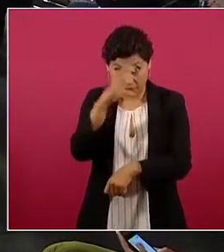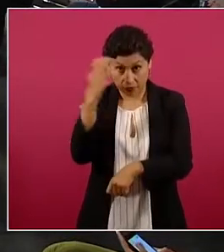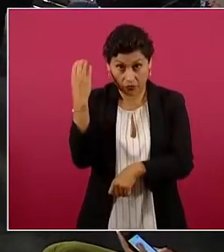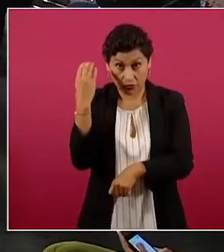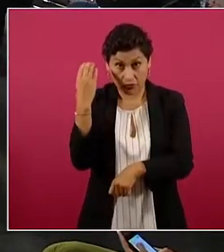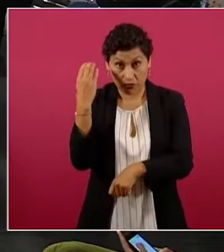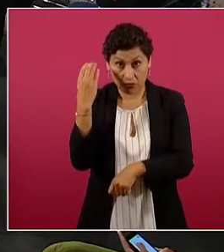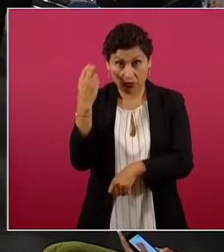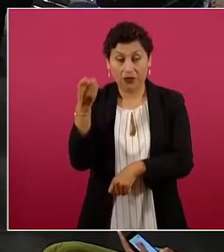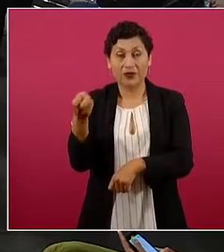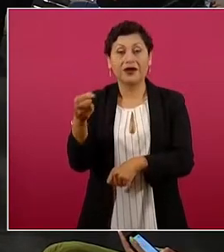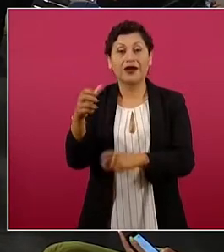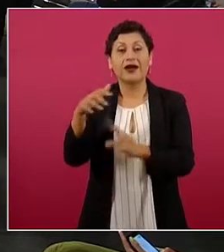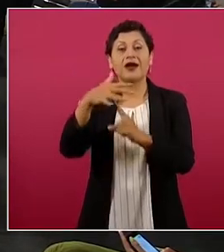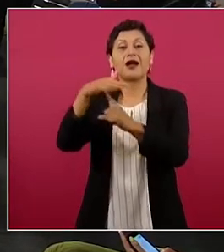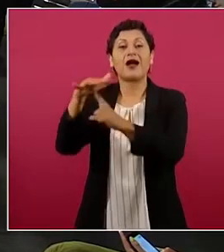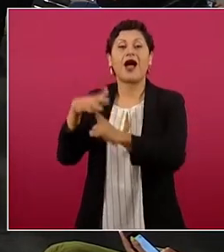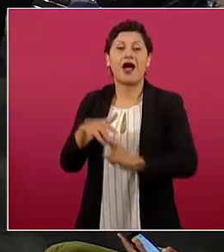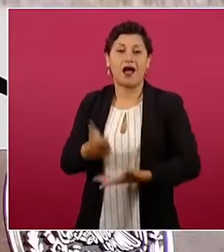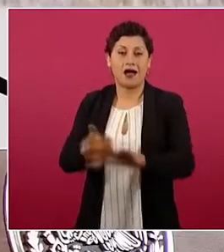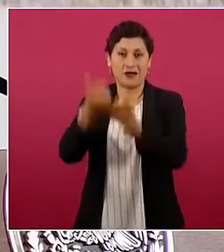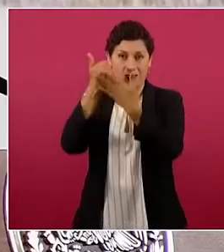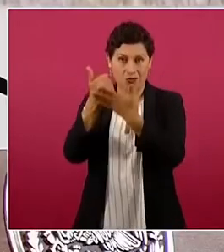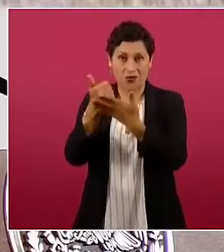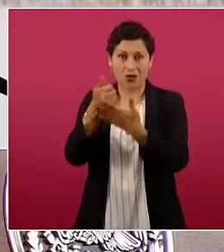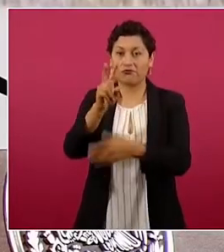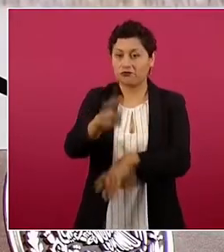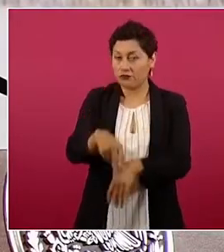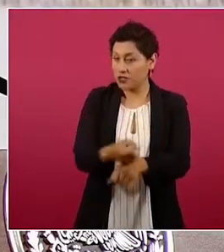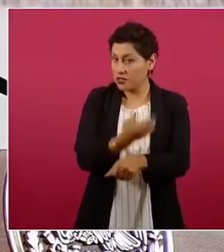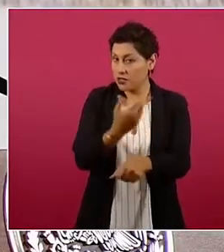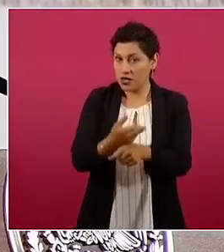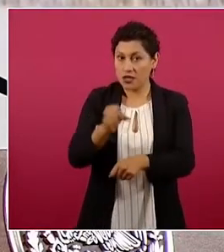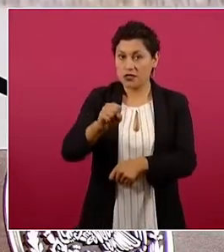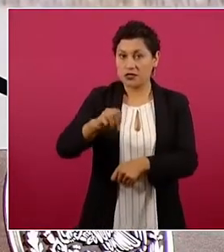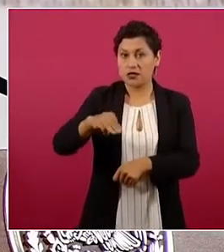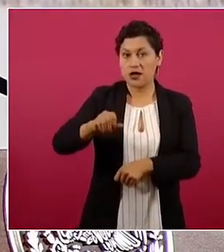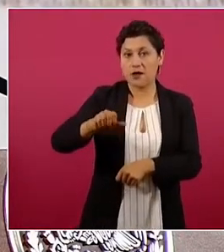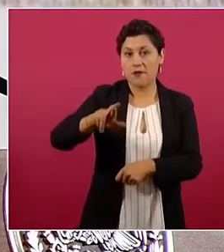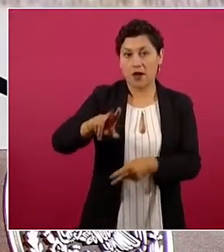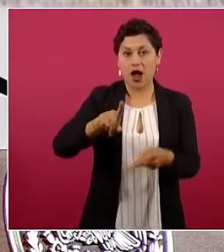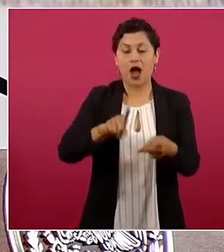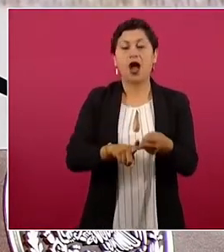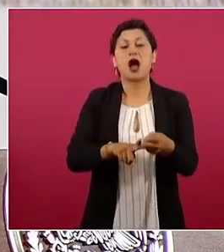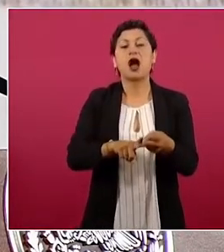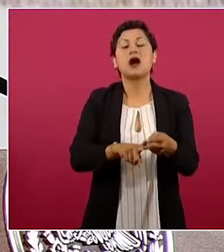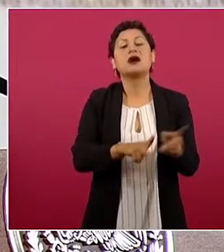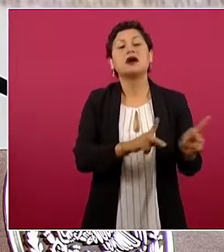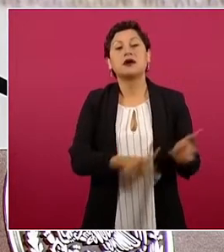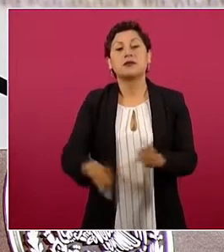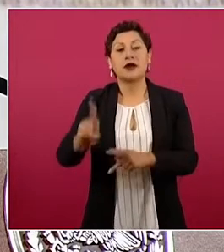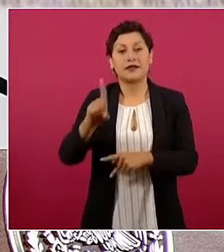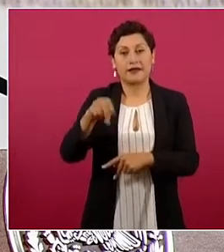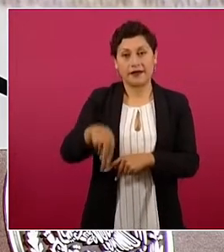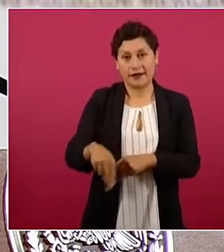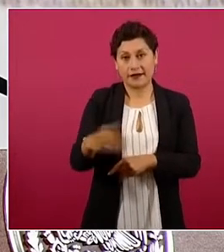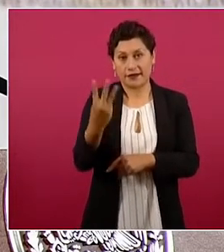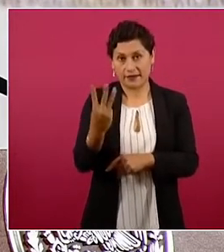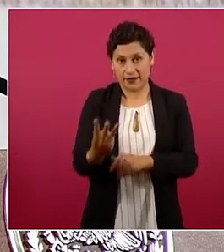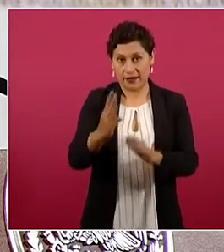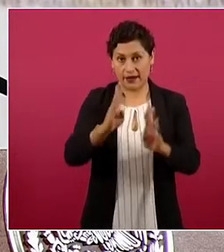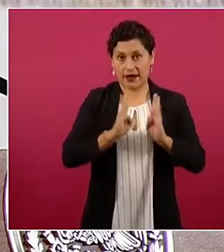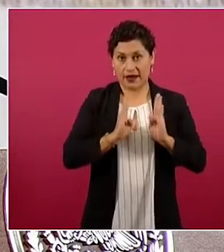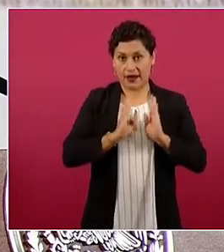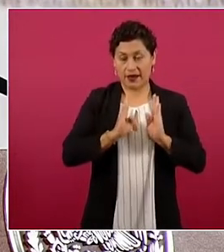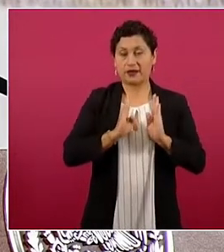en los helicópteros. Ha estado Marina, el plan DN3, desde el